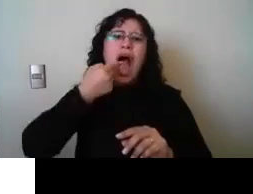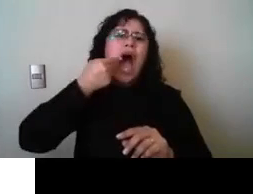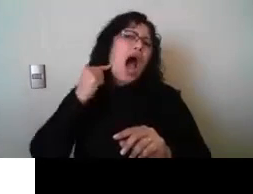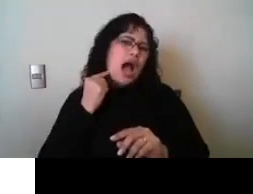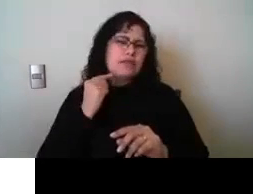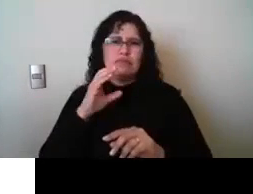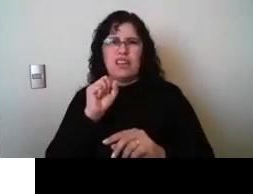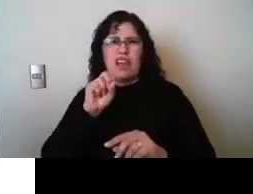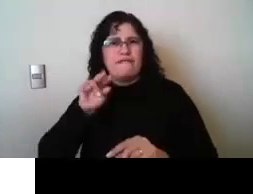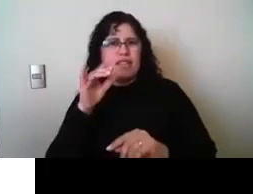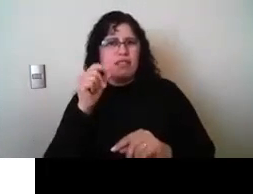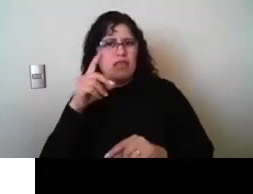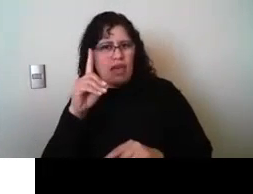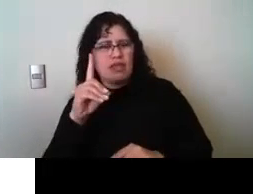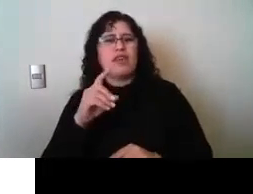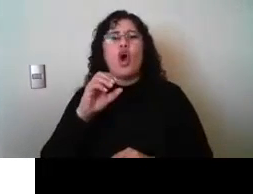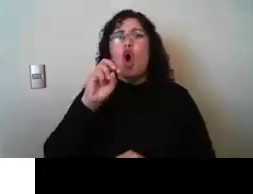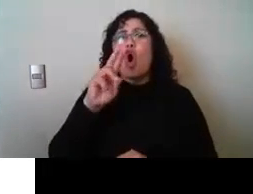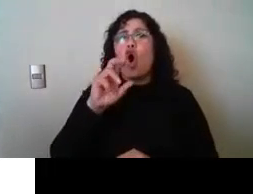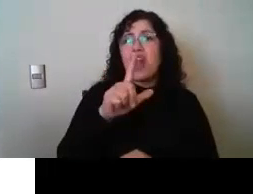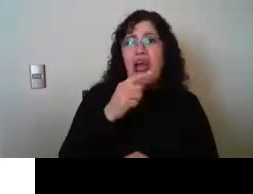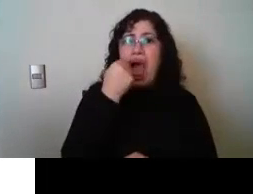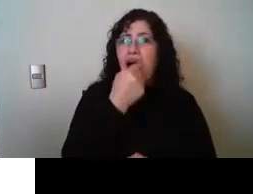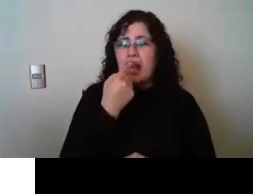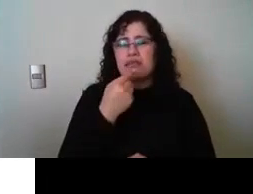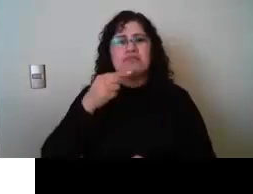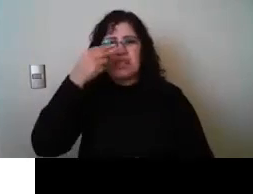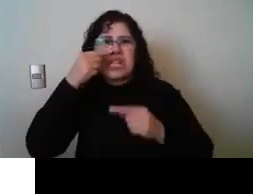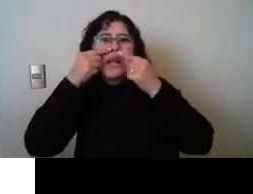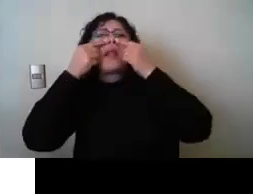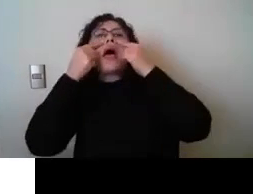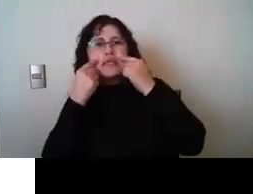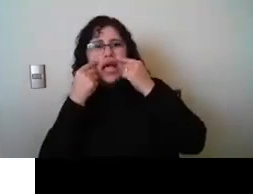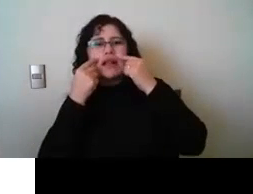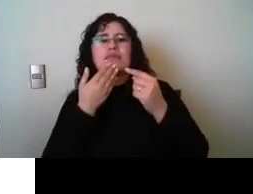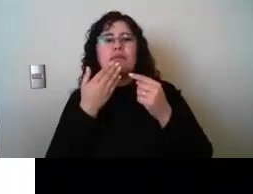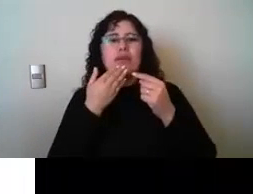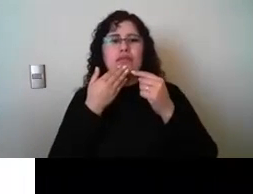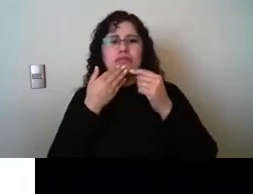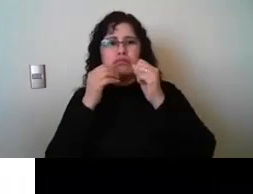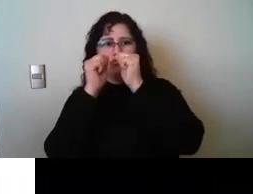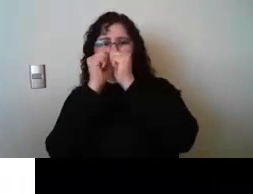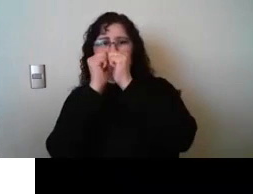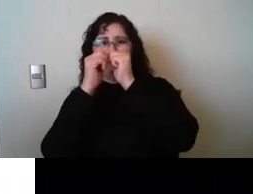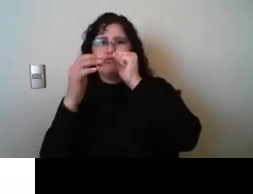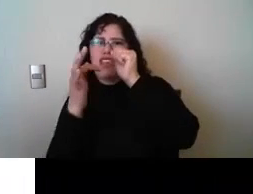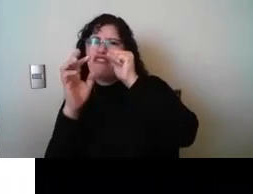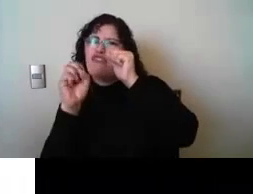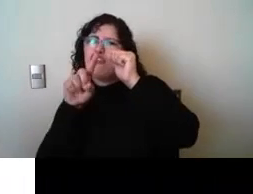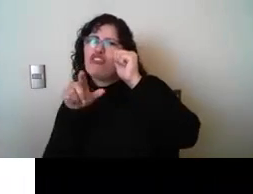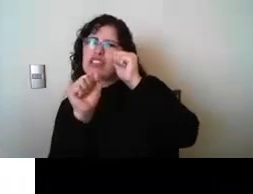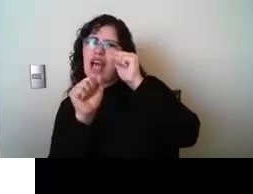nasal, y vemos parte de la cavidad craneal en la fosa anterior, en el lóbulo